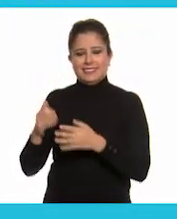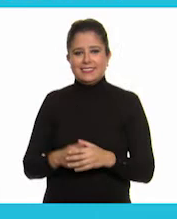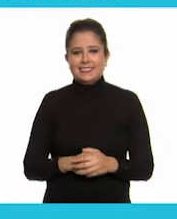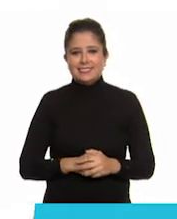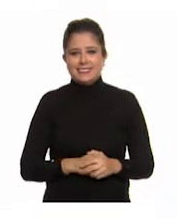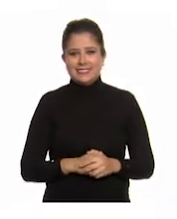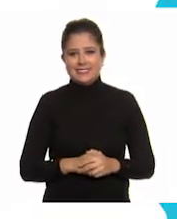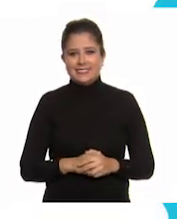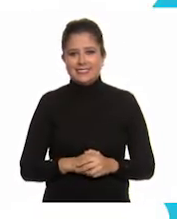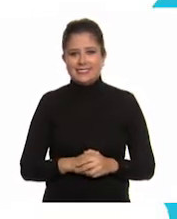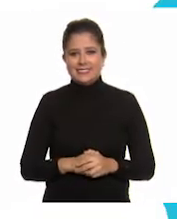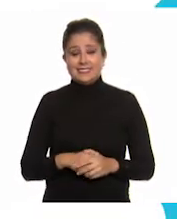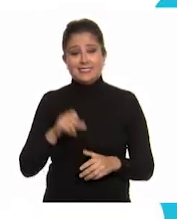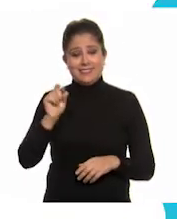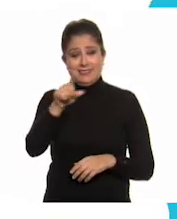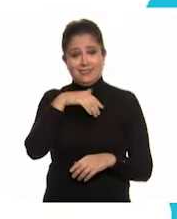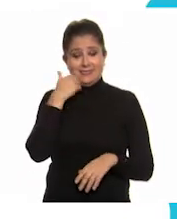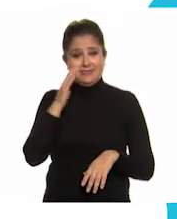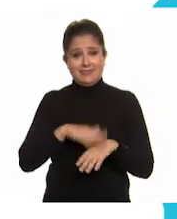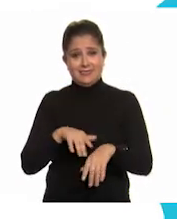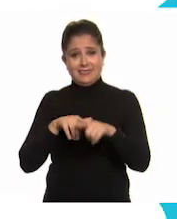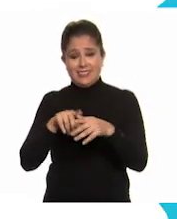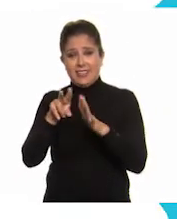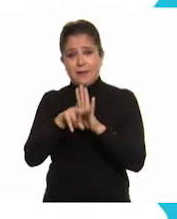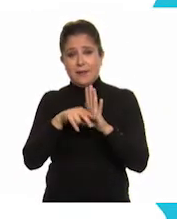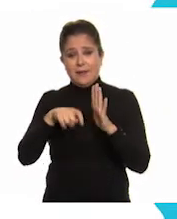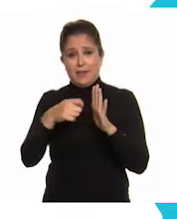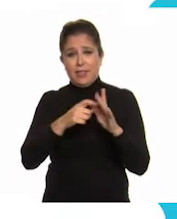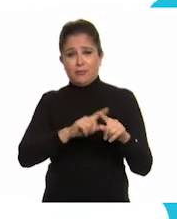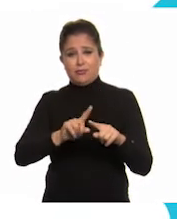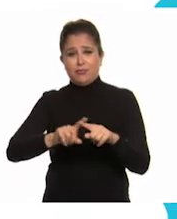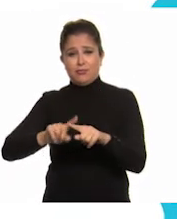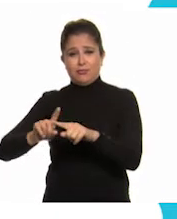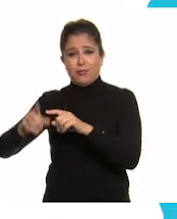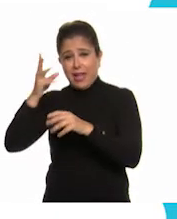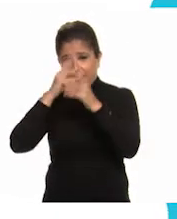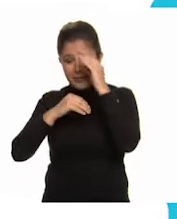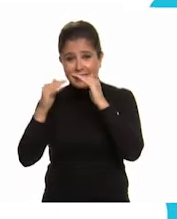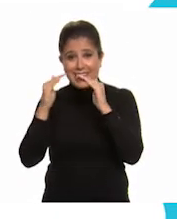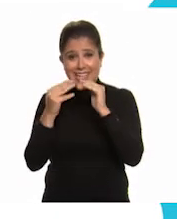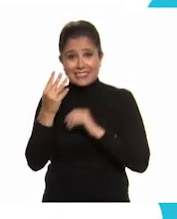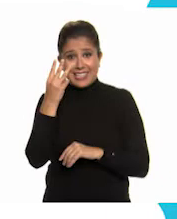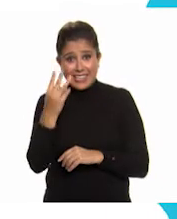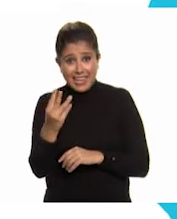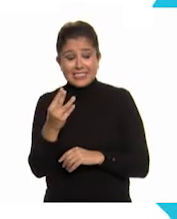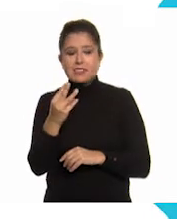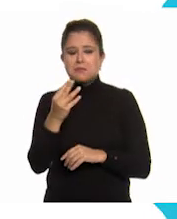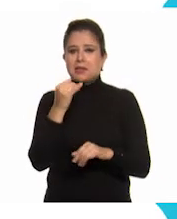conaliteg.cep.gob.mx. Si quieres volver a ver los programas de Aprende en Casa 3, los puedes encontrar